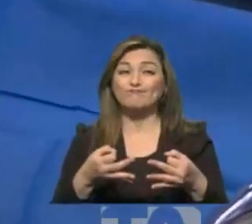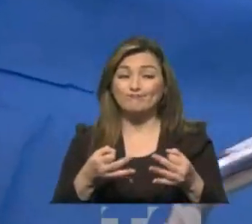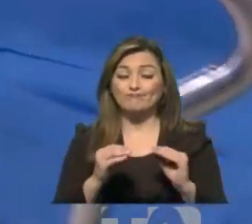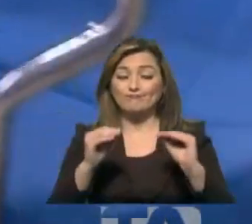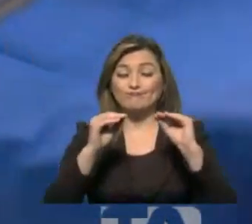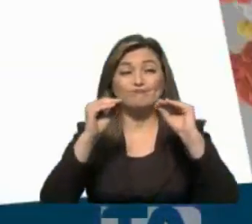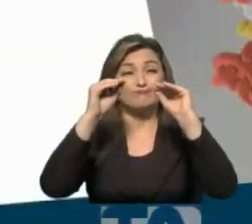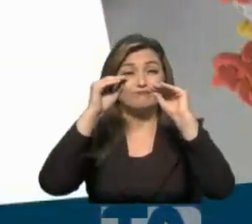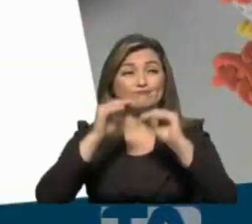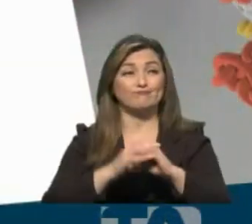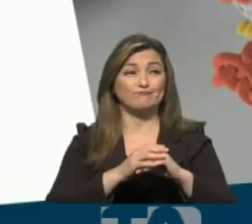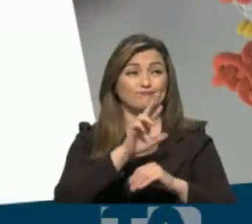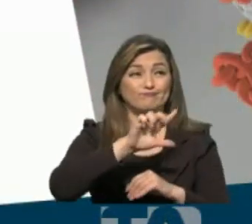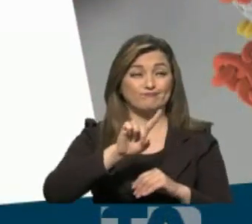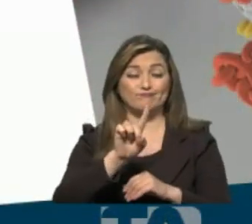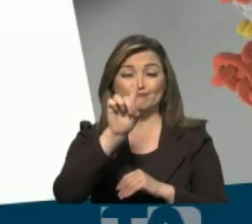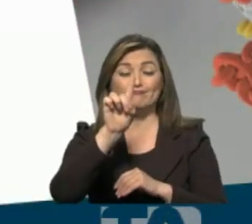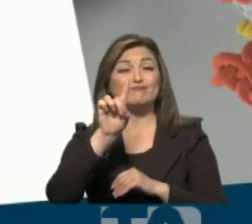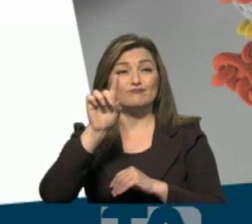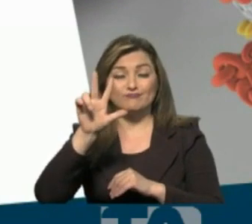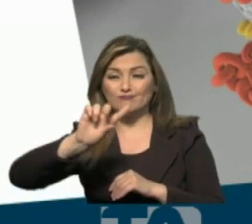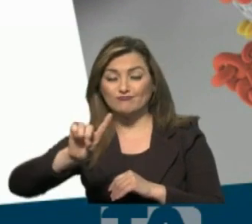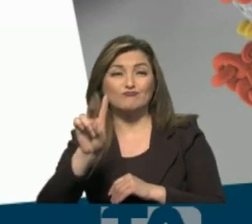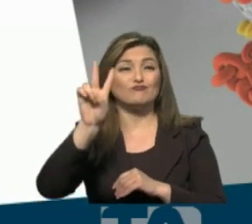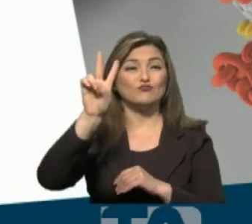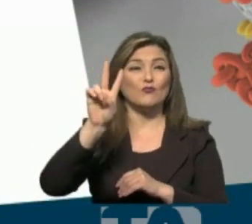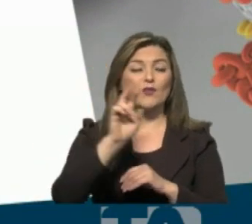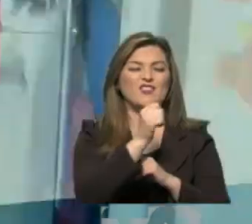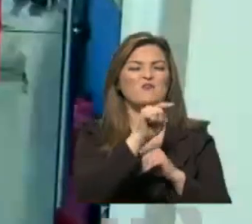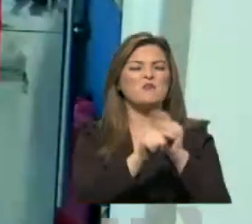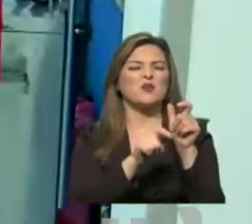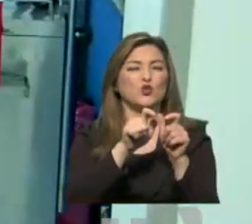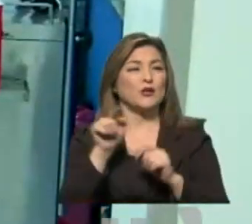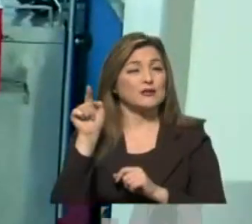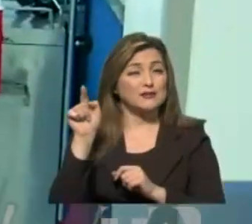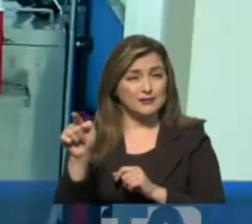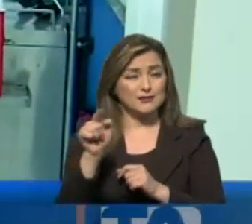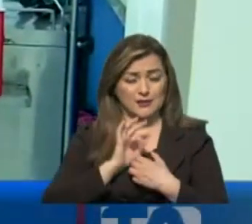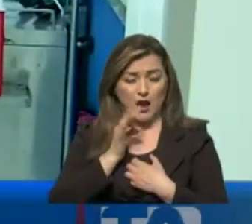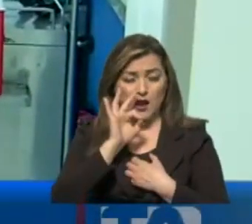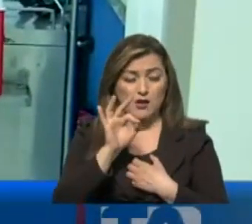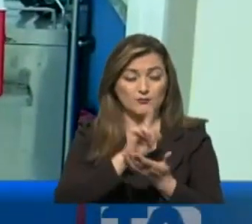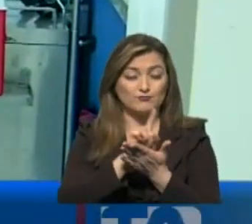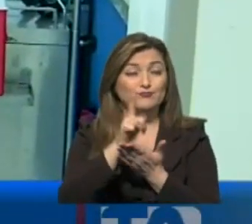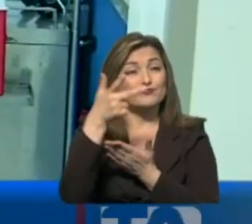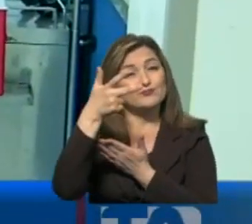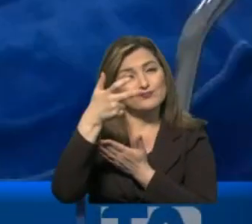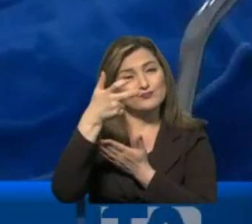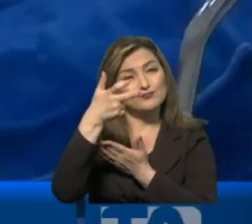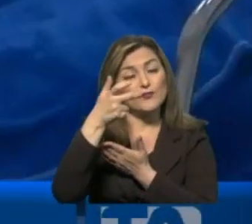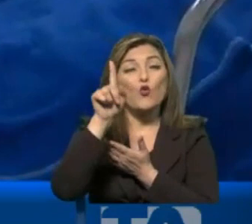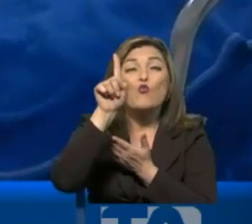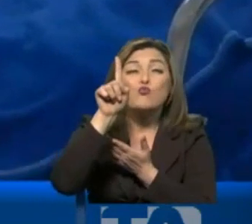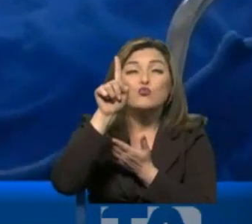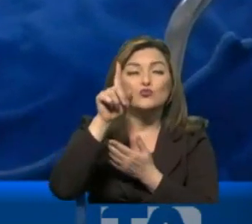sigue aumentando. Pasó de 3.1 a 3.2 por cada 10.000 habitantes. La tasa de contagio en la semana 13 es de un punto.